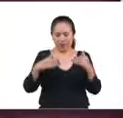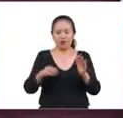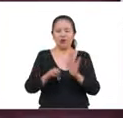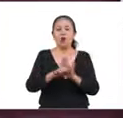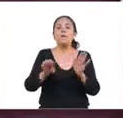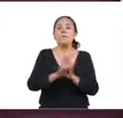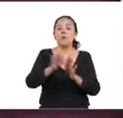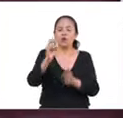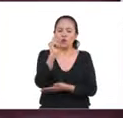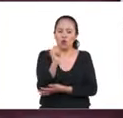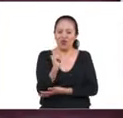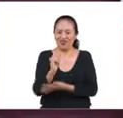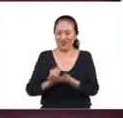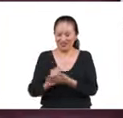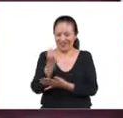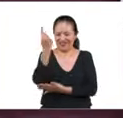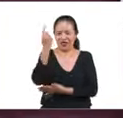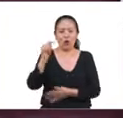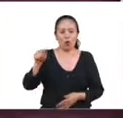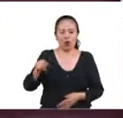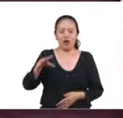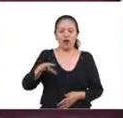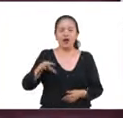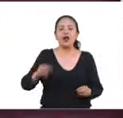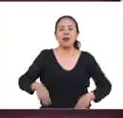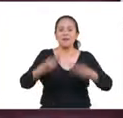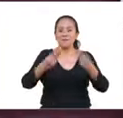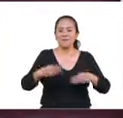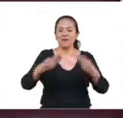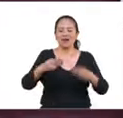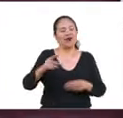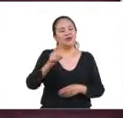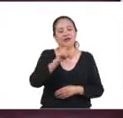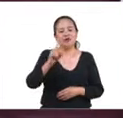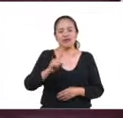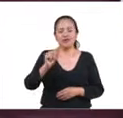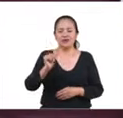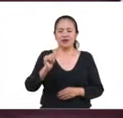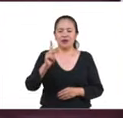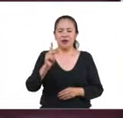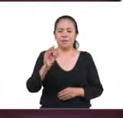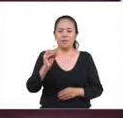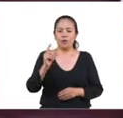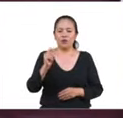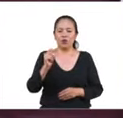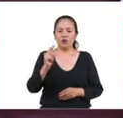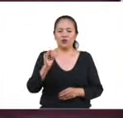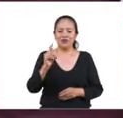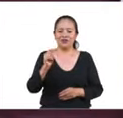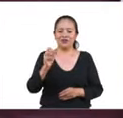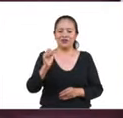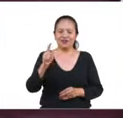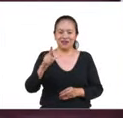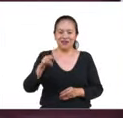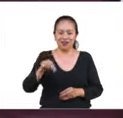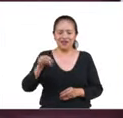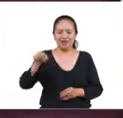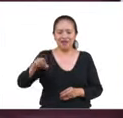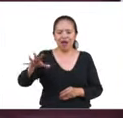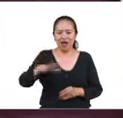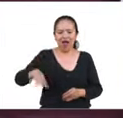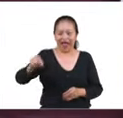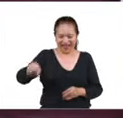mercado público de Zapotitlán, aquí vamos a ver perfectamente identificado cuál va a ser la atención que va